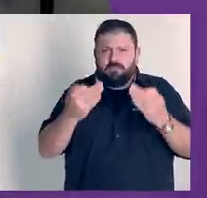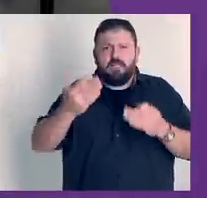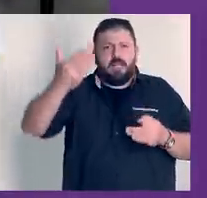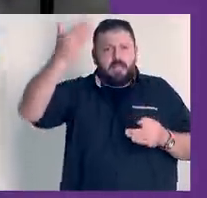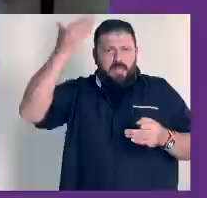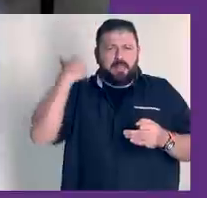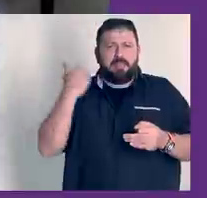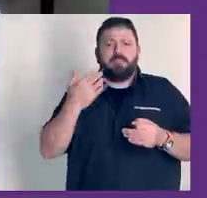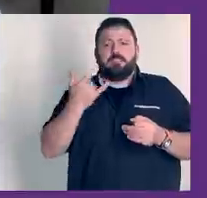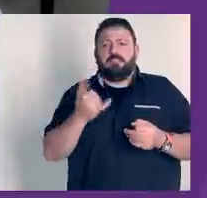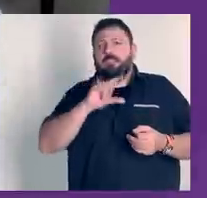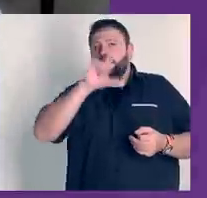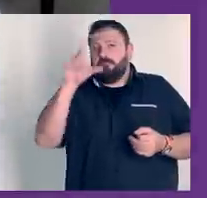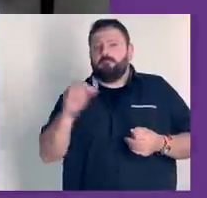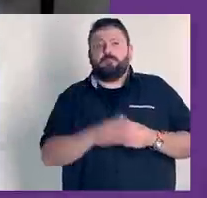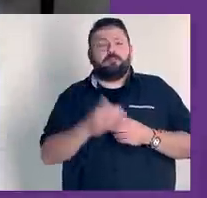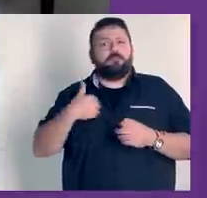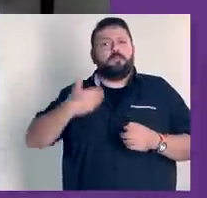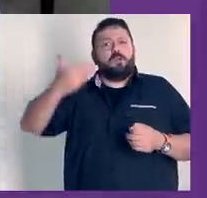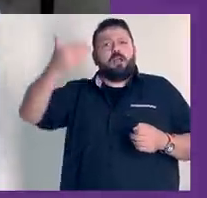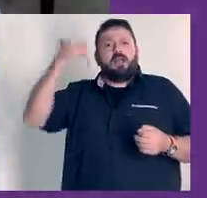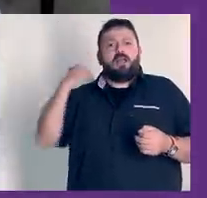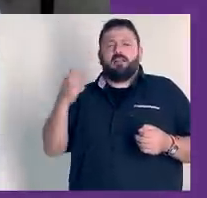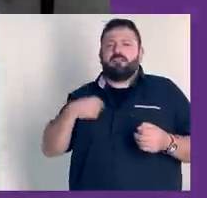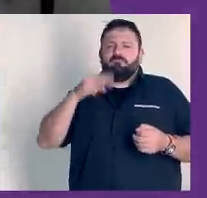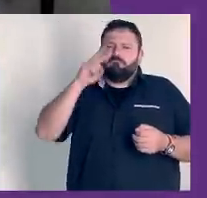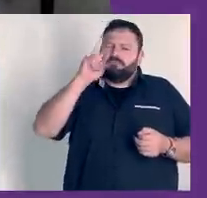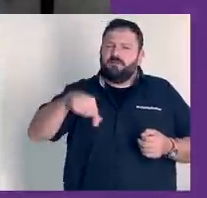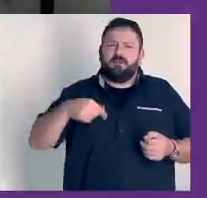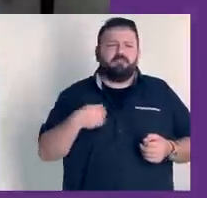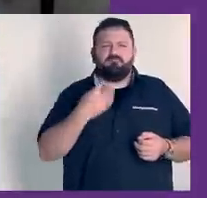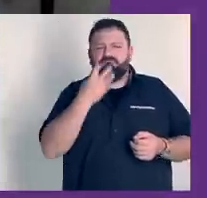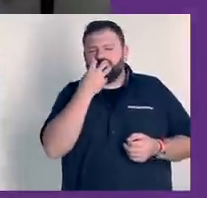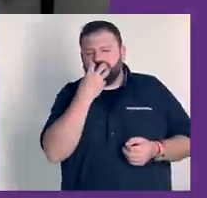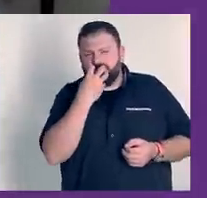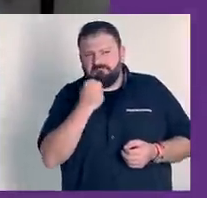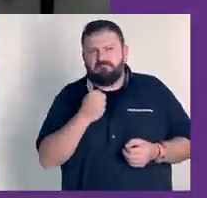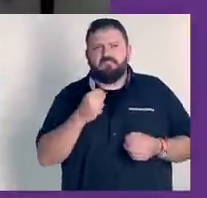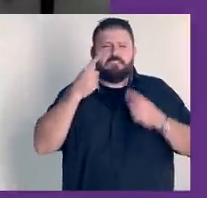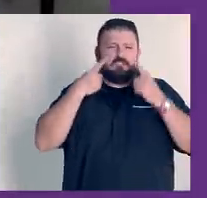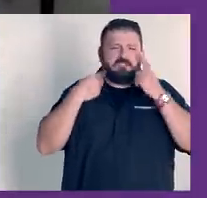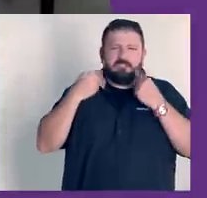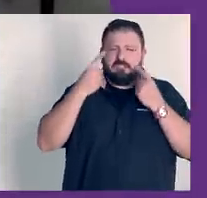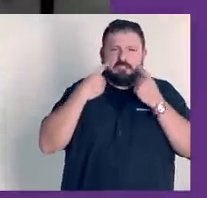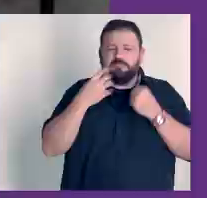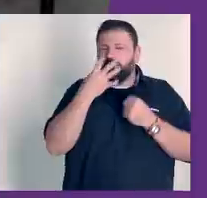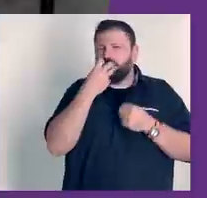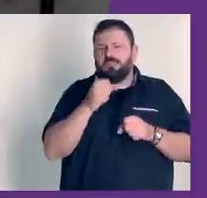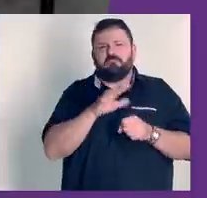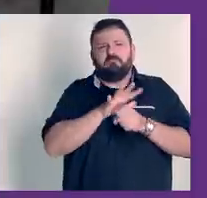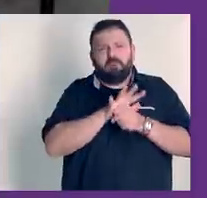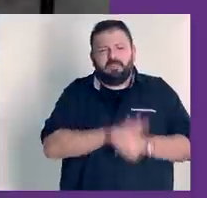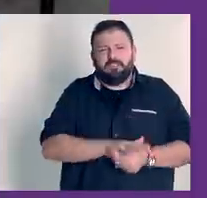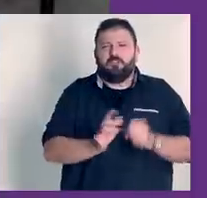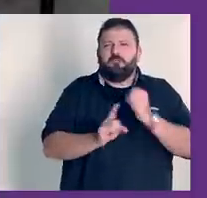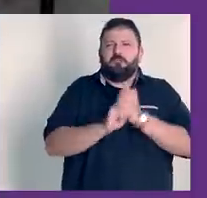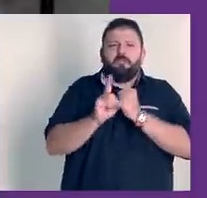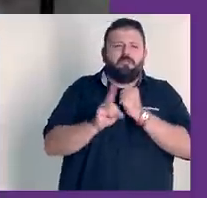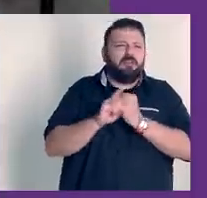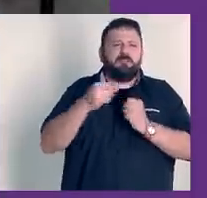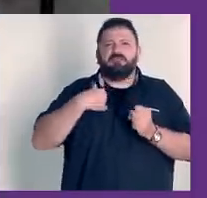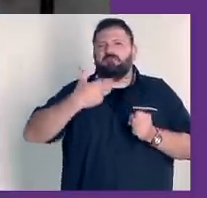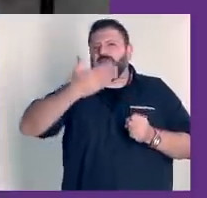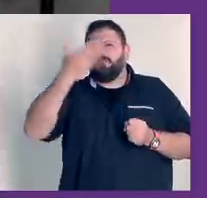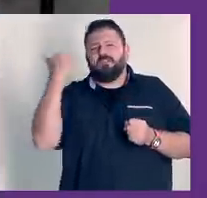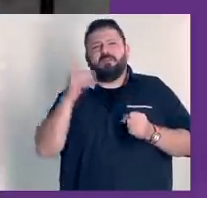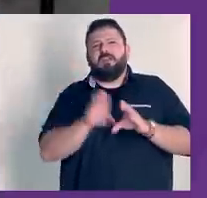estaba después. Antes de OmniLab estaba muy deprimida, muy estresada, lloraba mucho por los problemas, no sabía cómo resolverlos.